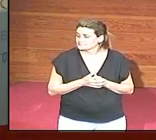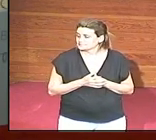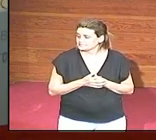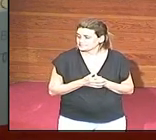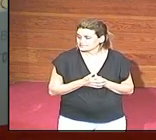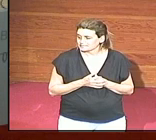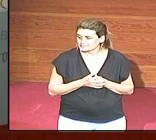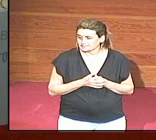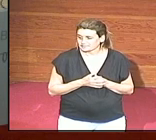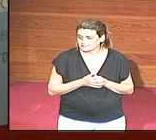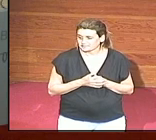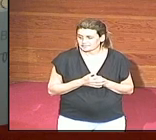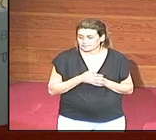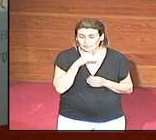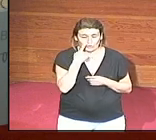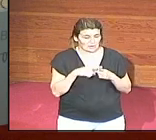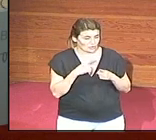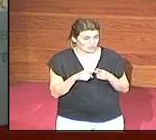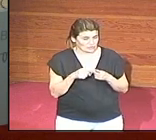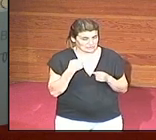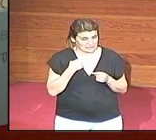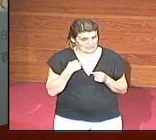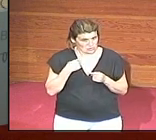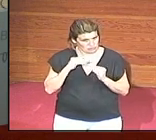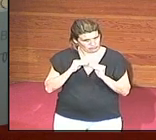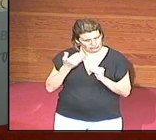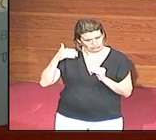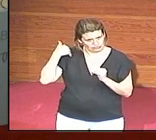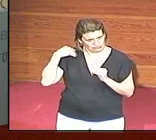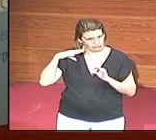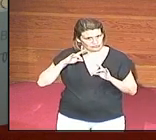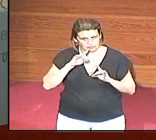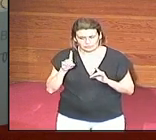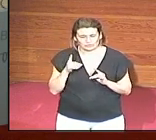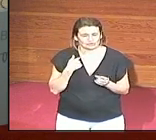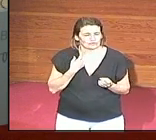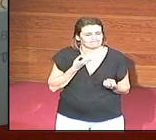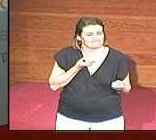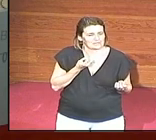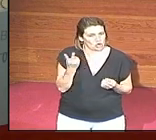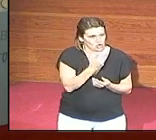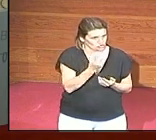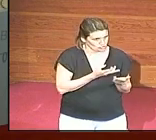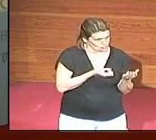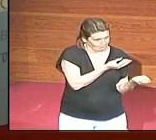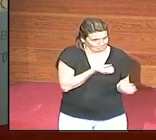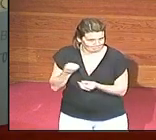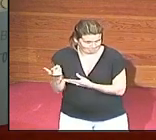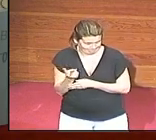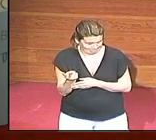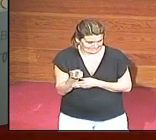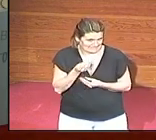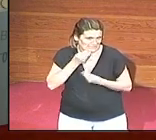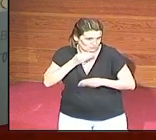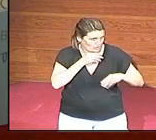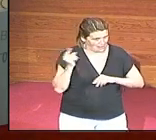porque una de las cosas que he tratado de hacer durante mucho tiempo es tratar de contar los dos lados del asunto, y esto es